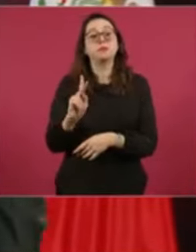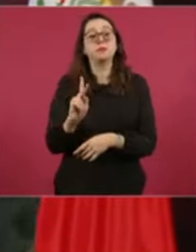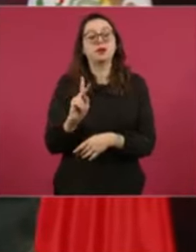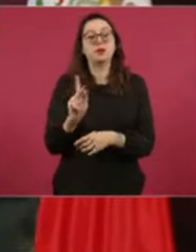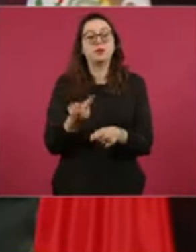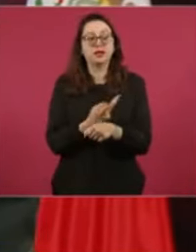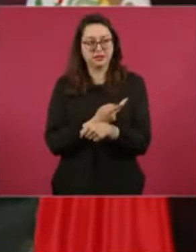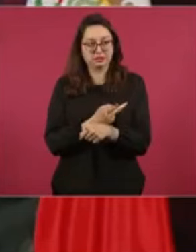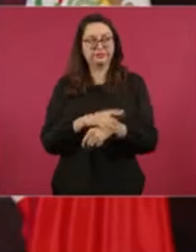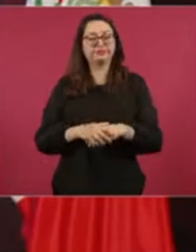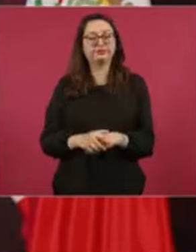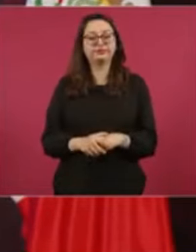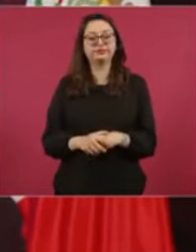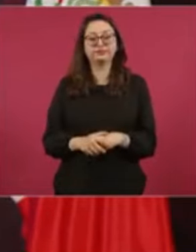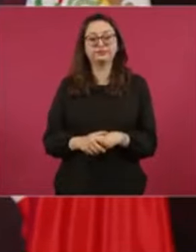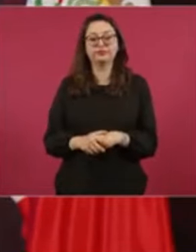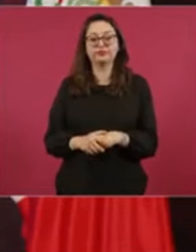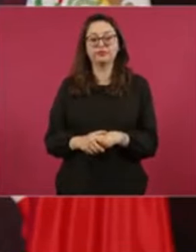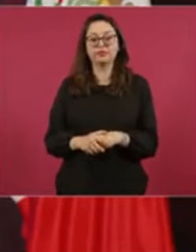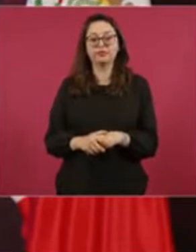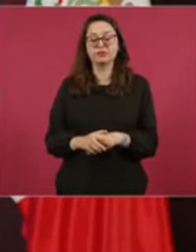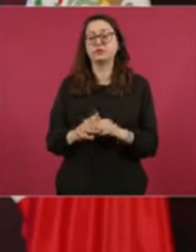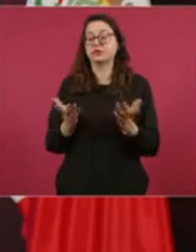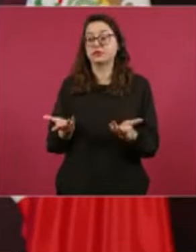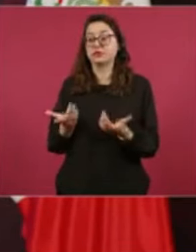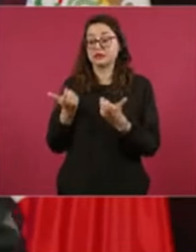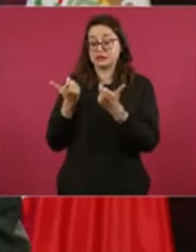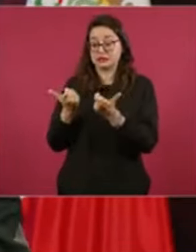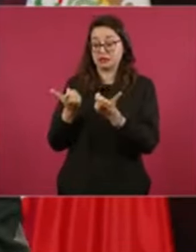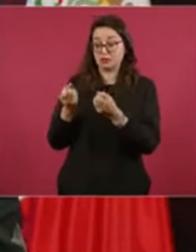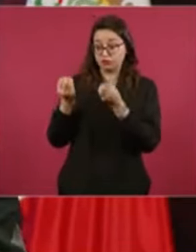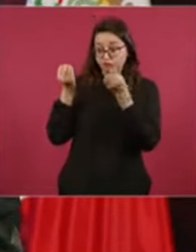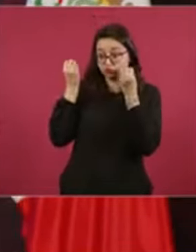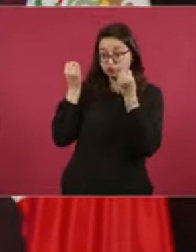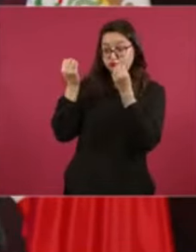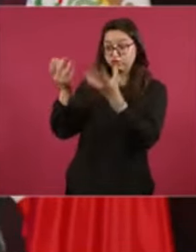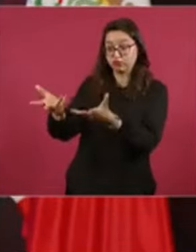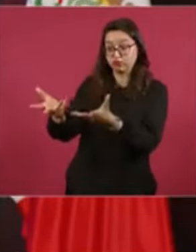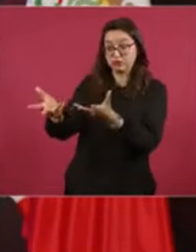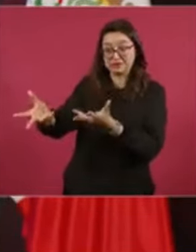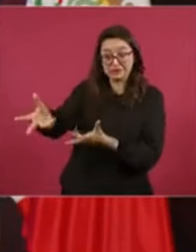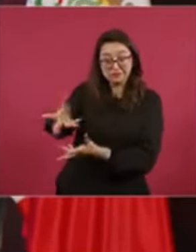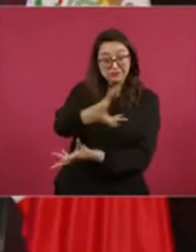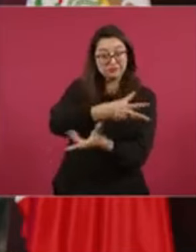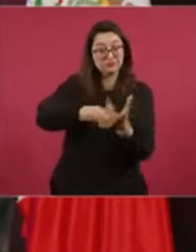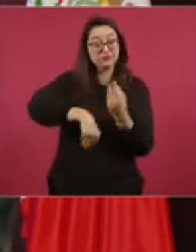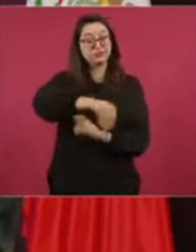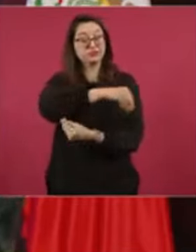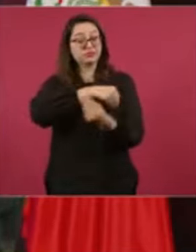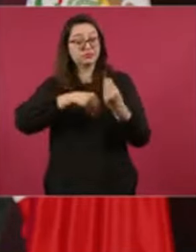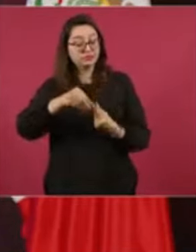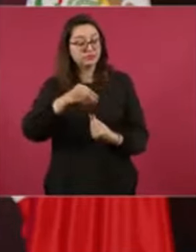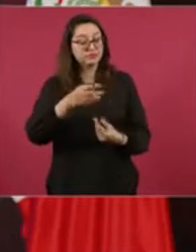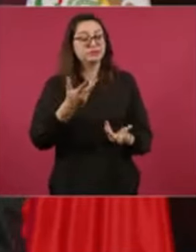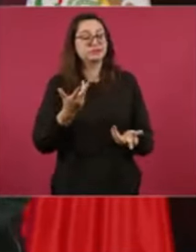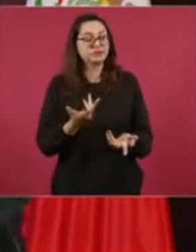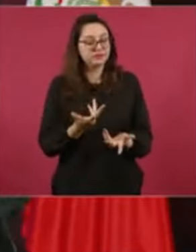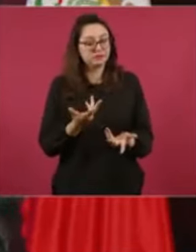economía. Que es un poco lo que él plantea. Pero le voy a preguntar a esa persona, le voy a